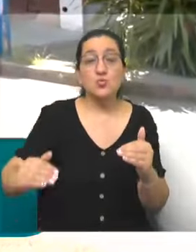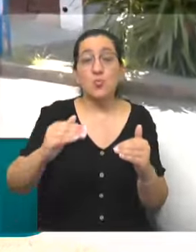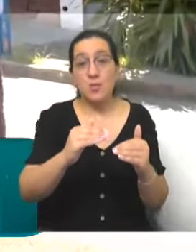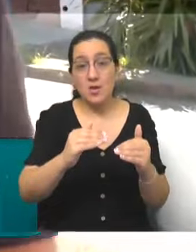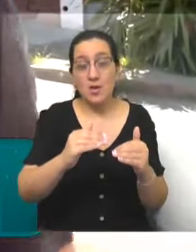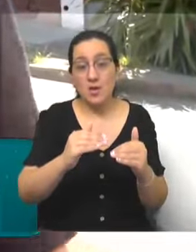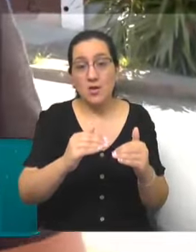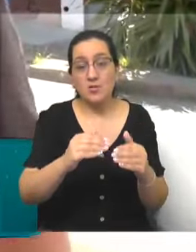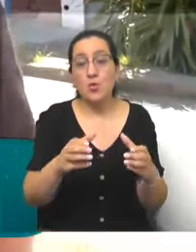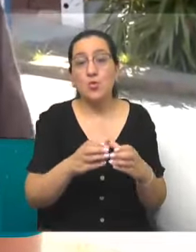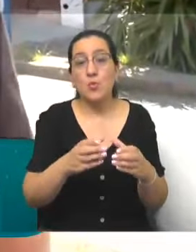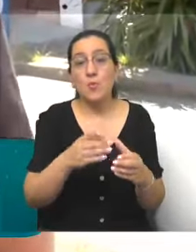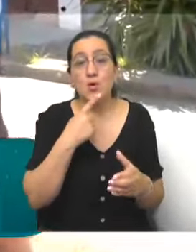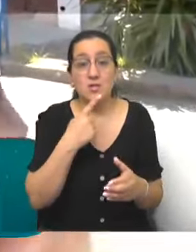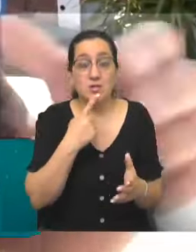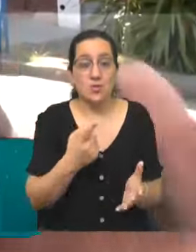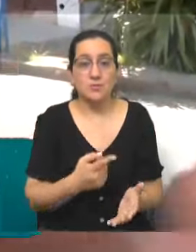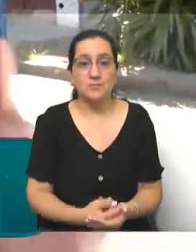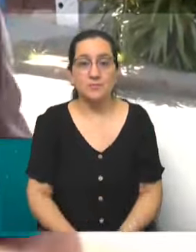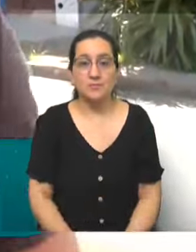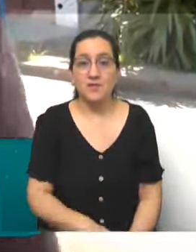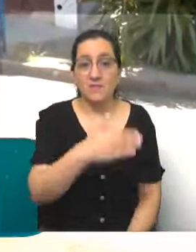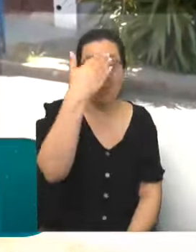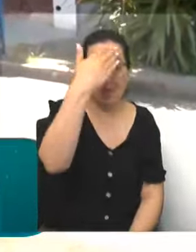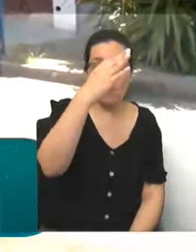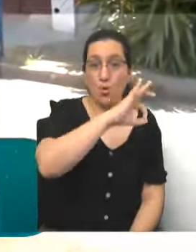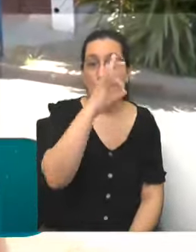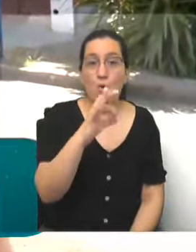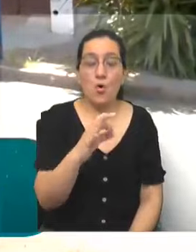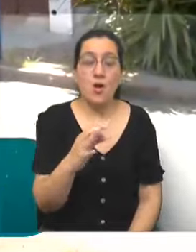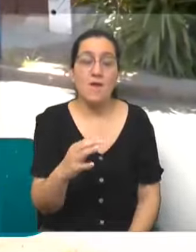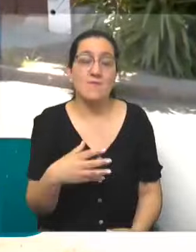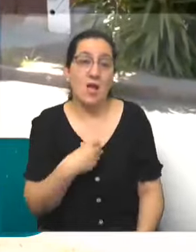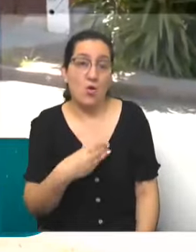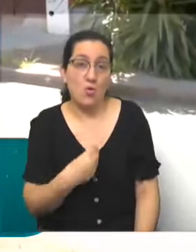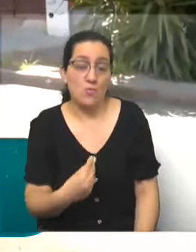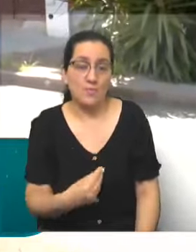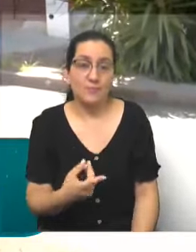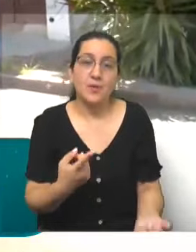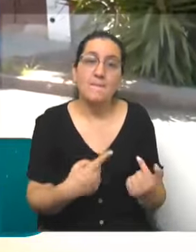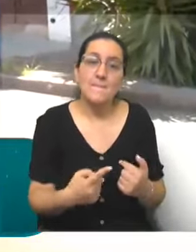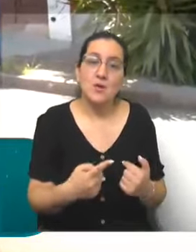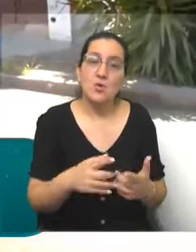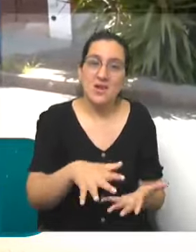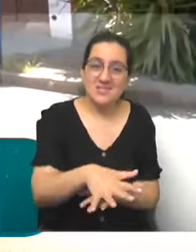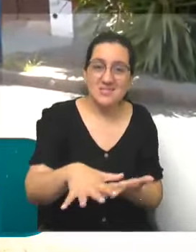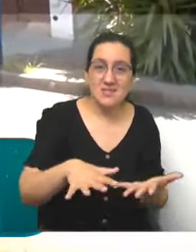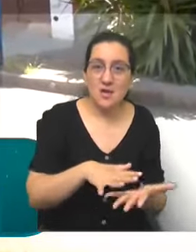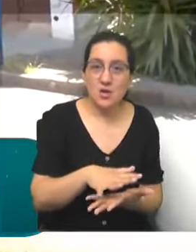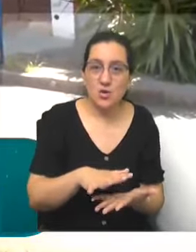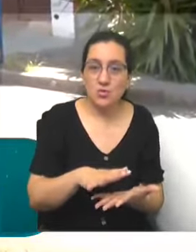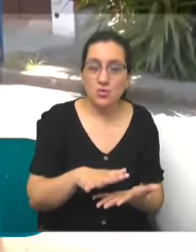del cual surgen, digamos, ya sea el Frente Amplio o el Partido Nacional. Pero bueno, el escenario está